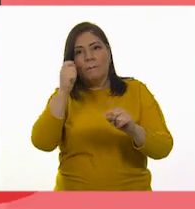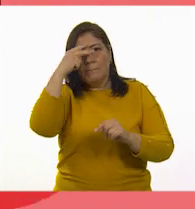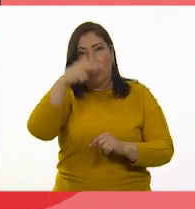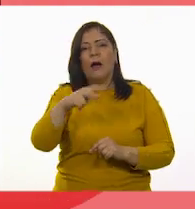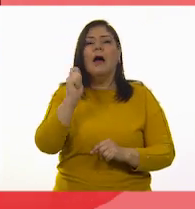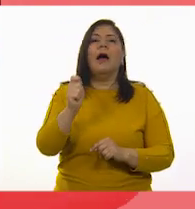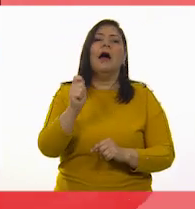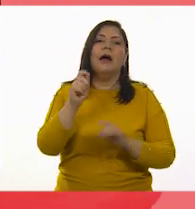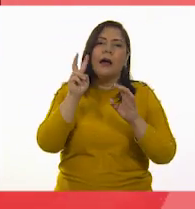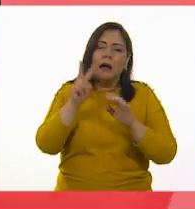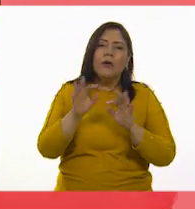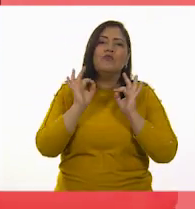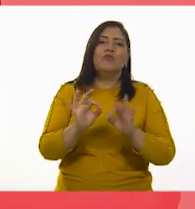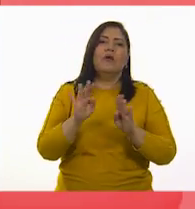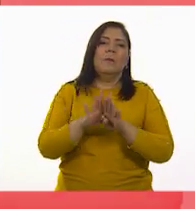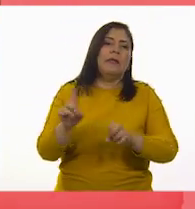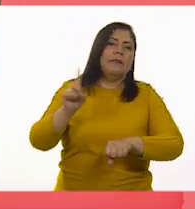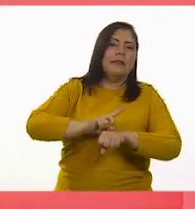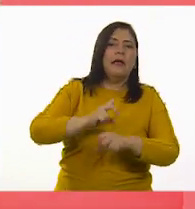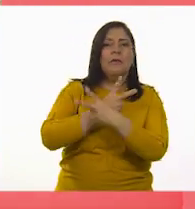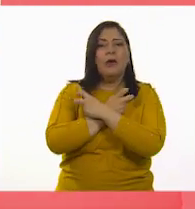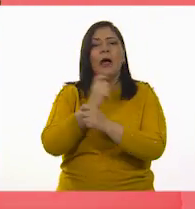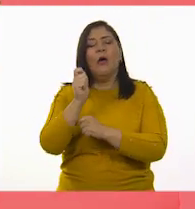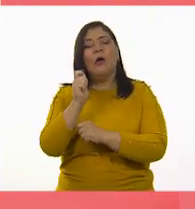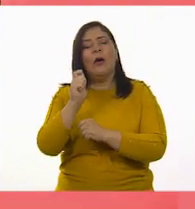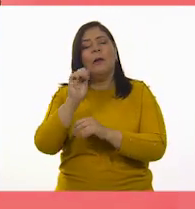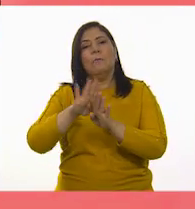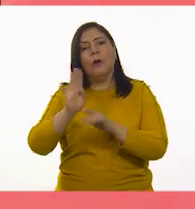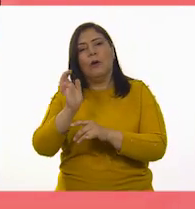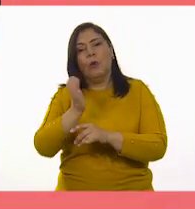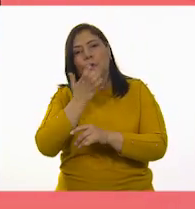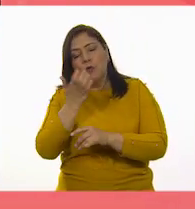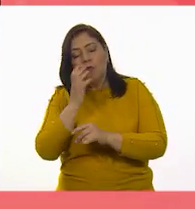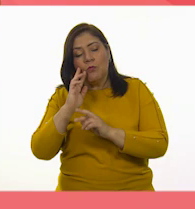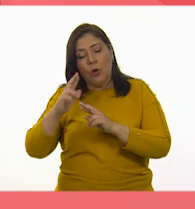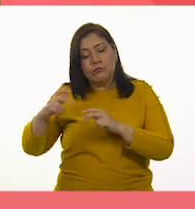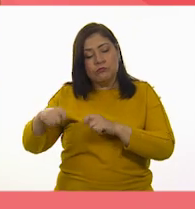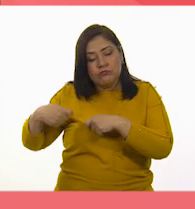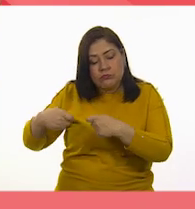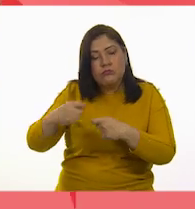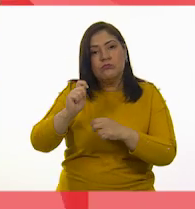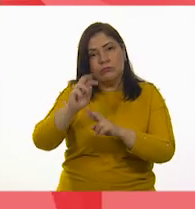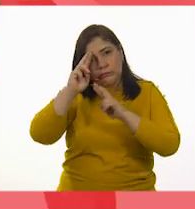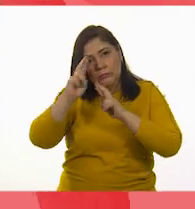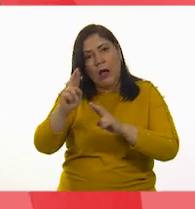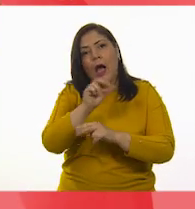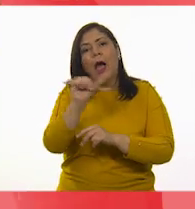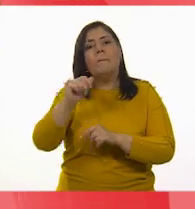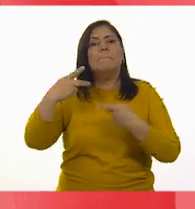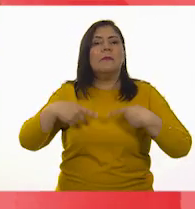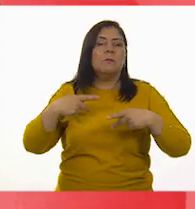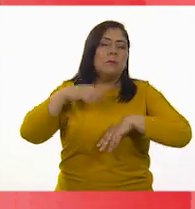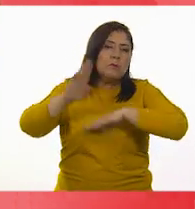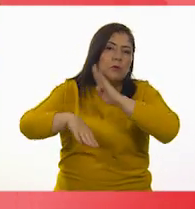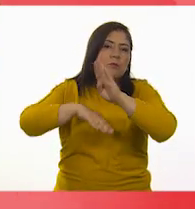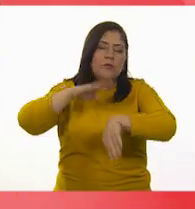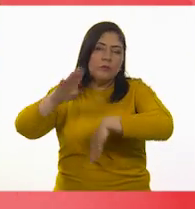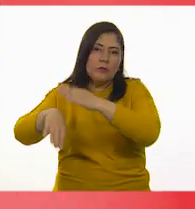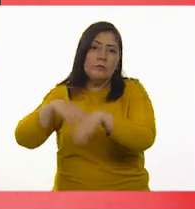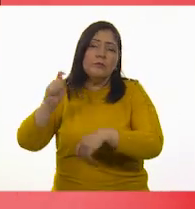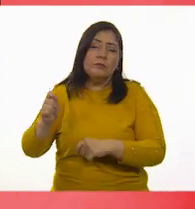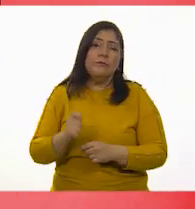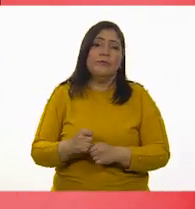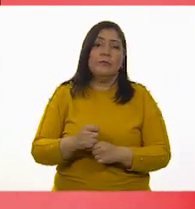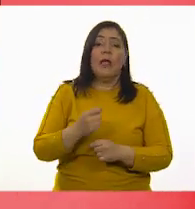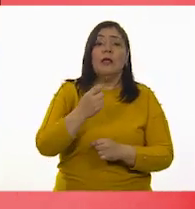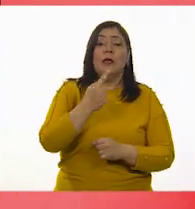Muertos yace en el culto, el acompañamiento y en el respeto a quienes ya no están con nosotros. Los dos